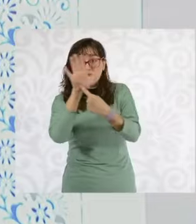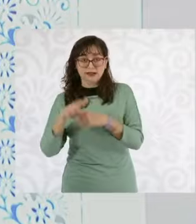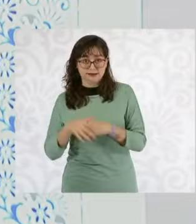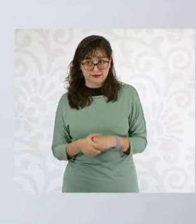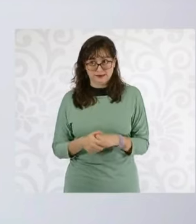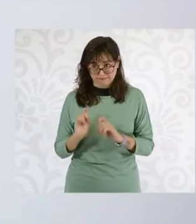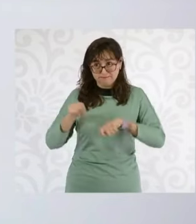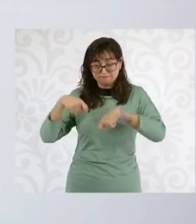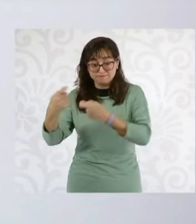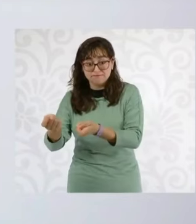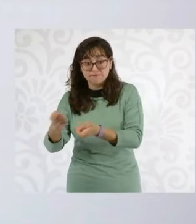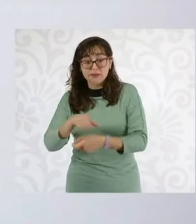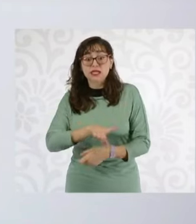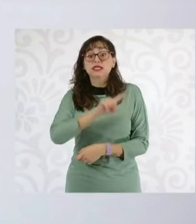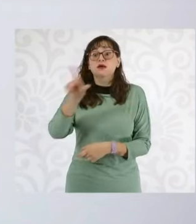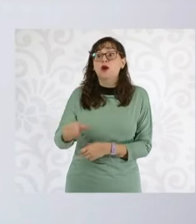hay